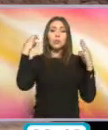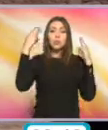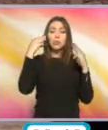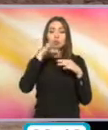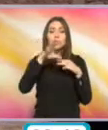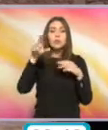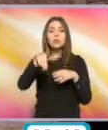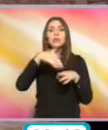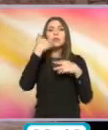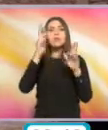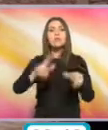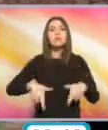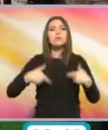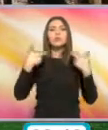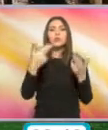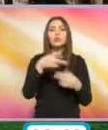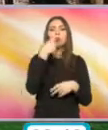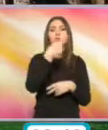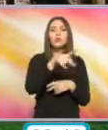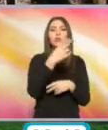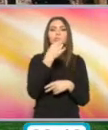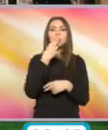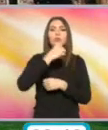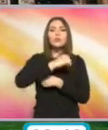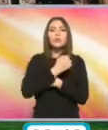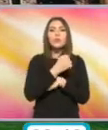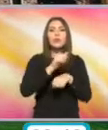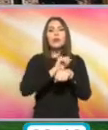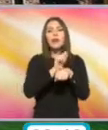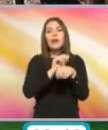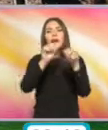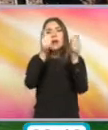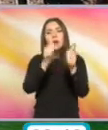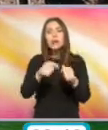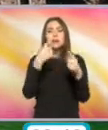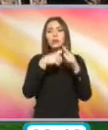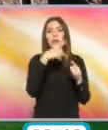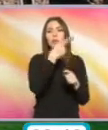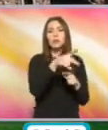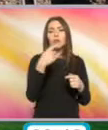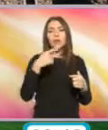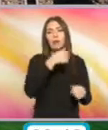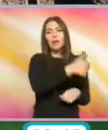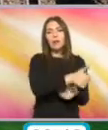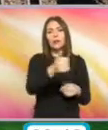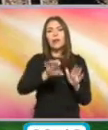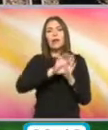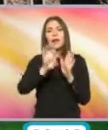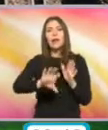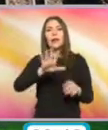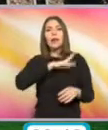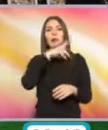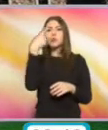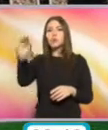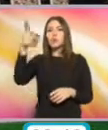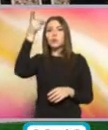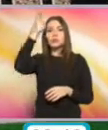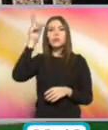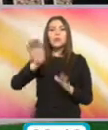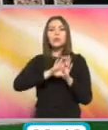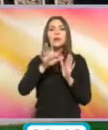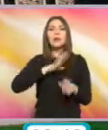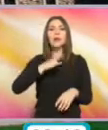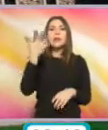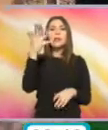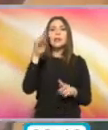colecciones personales, además de su obra pictórica, pero sus colecciones personales que incluyen, por ejemplo, en el caso de 10,000